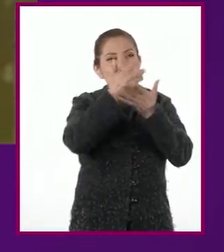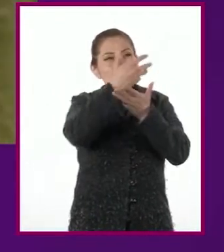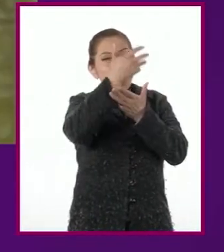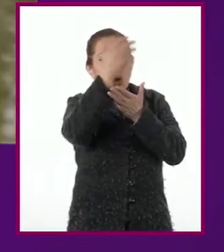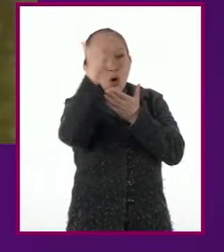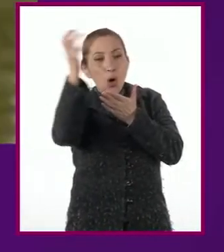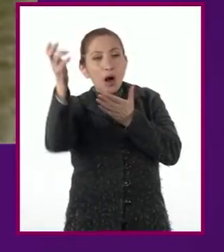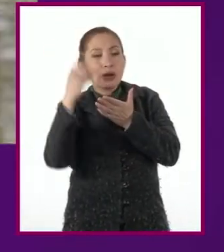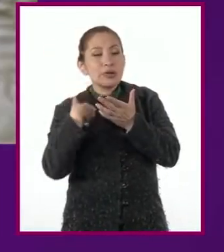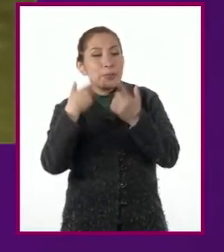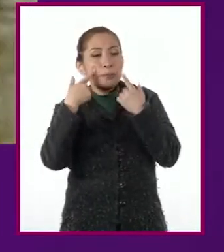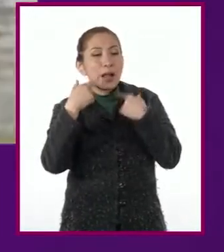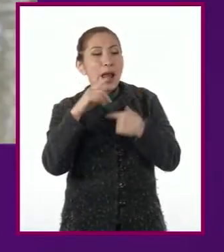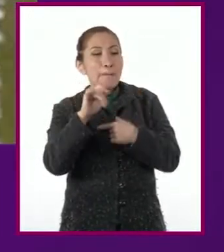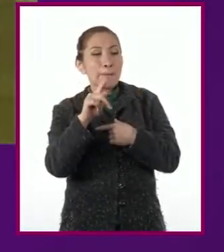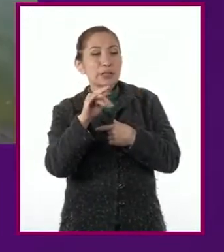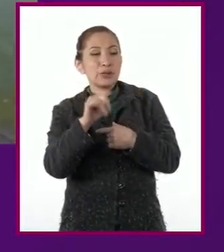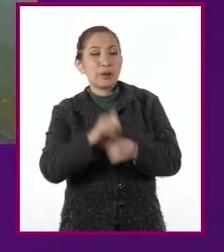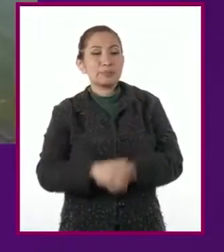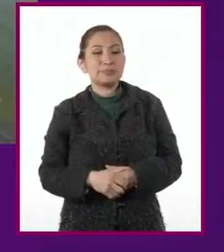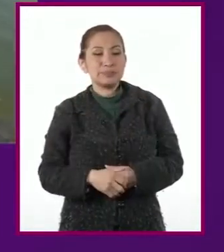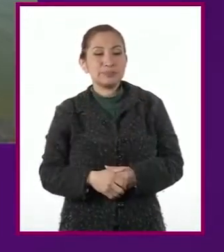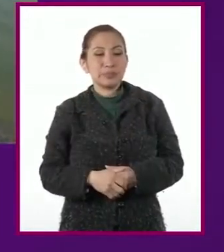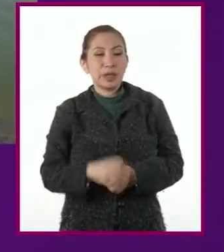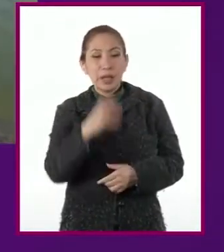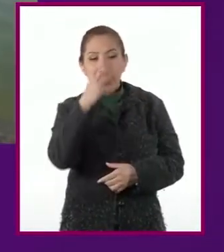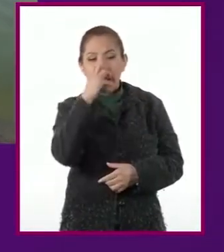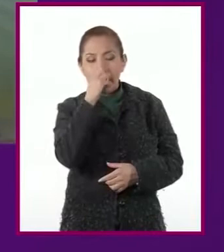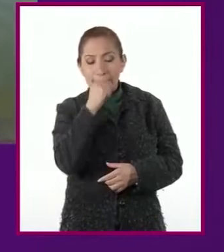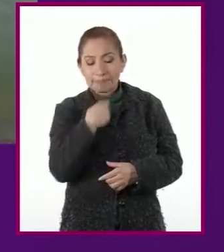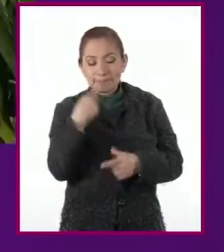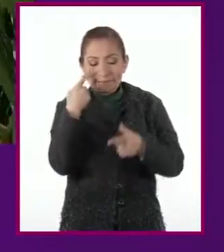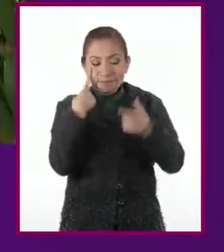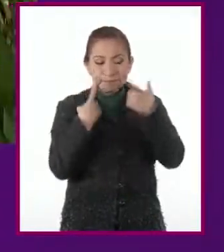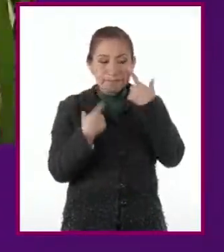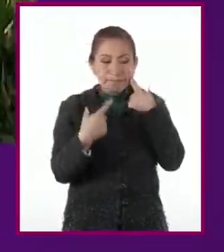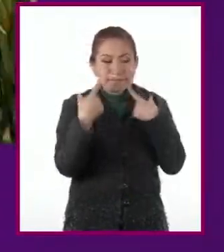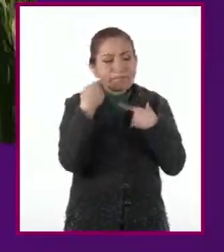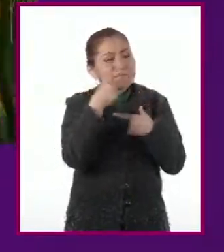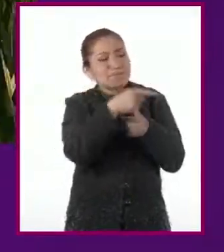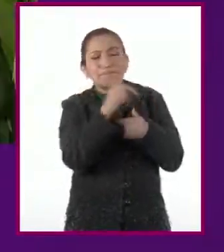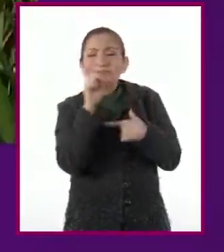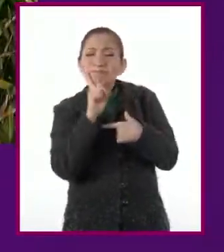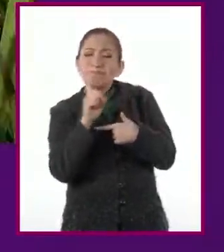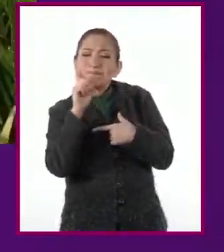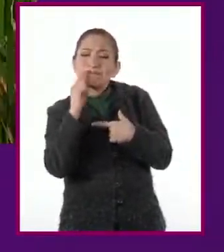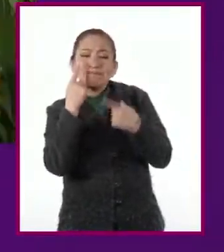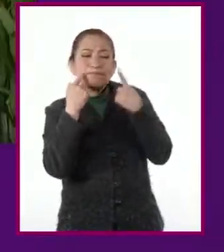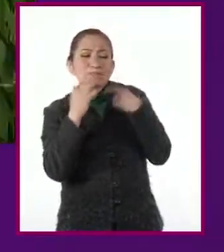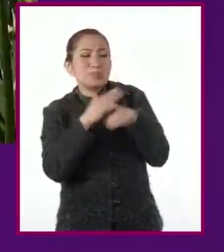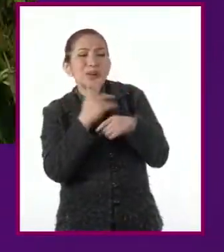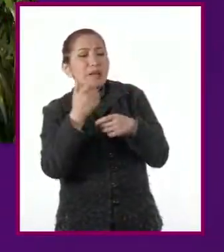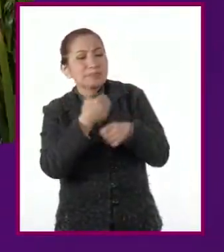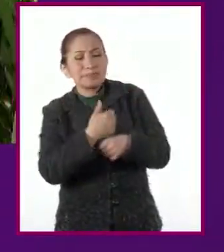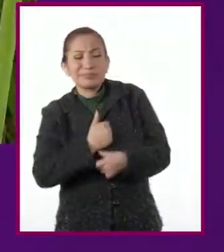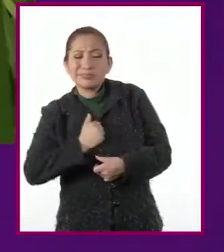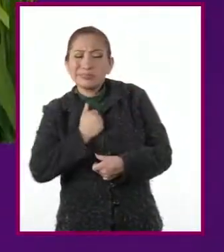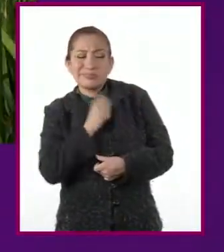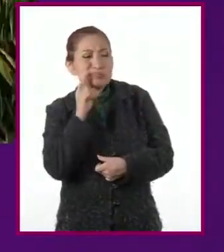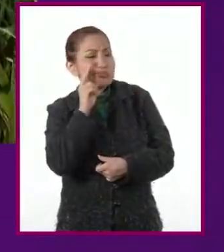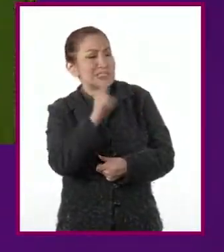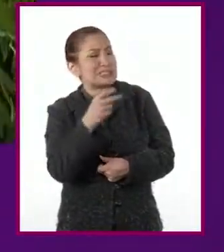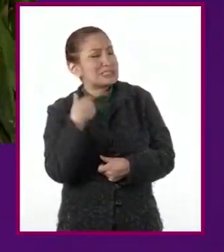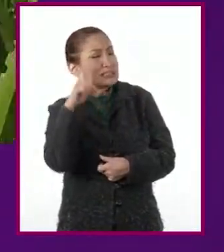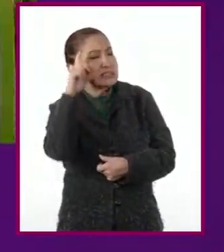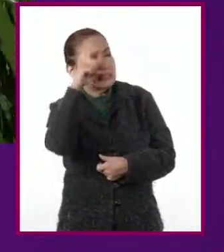llora Leda la pastora. De amarga hiel es su llanto, que llora la pastorcilla. Qué pena, qué gran